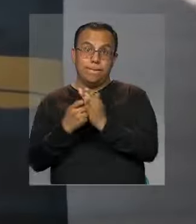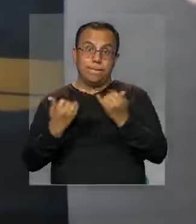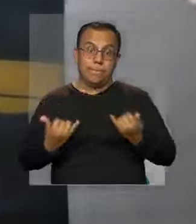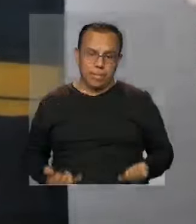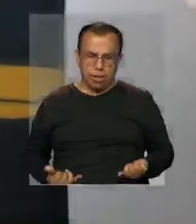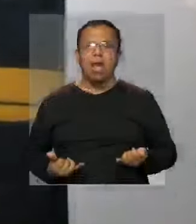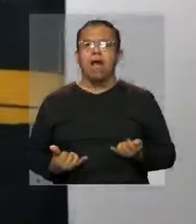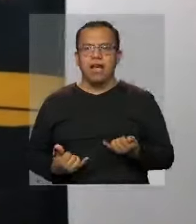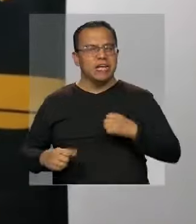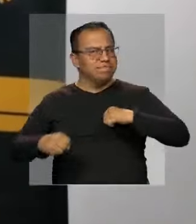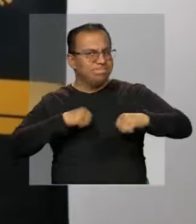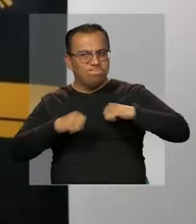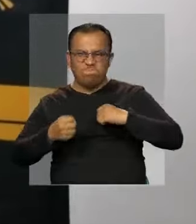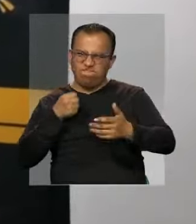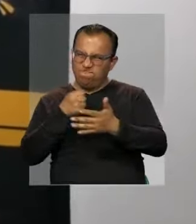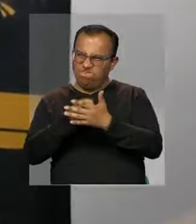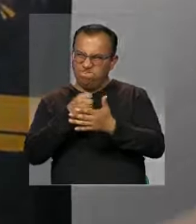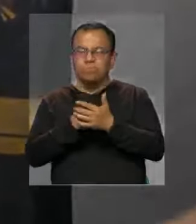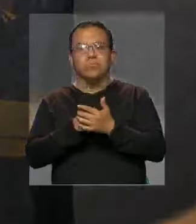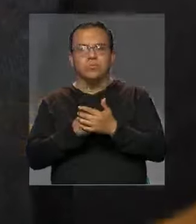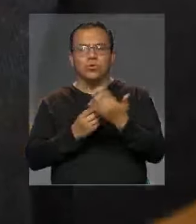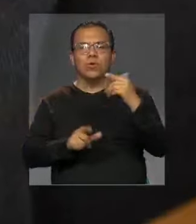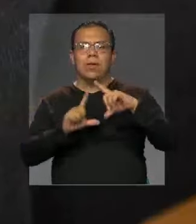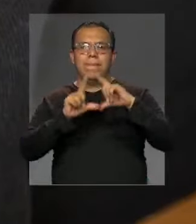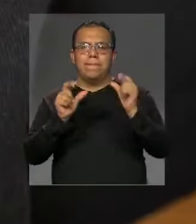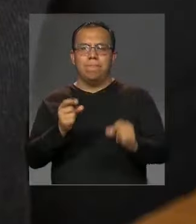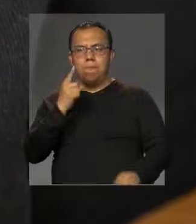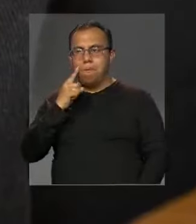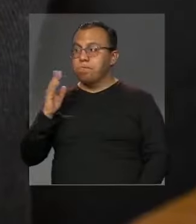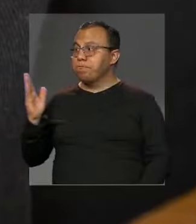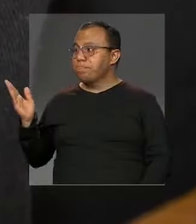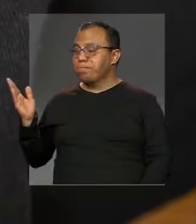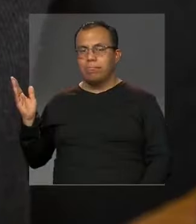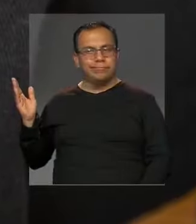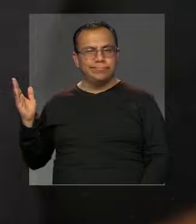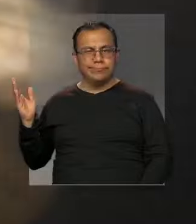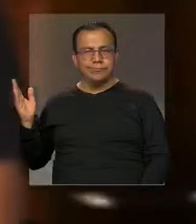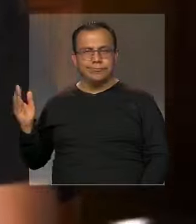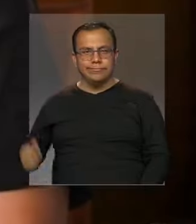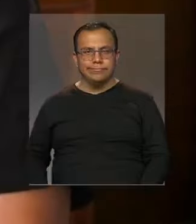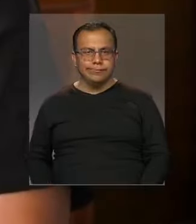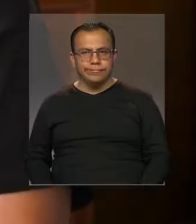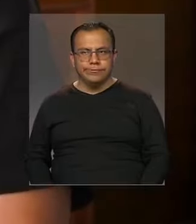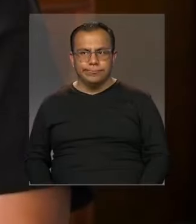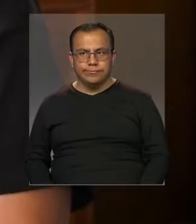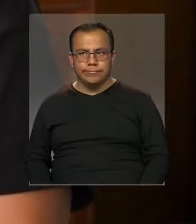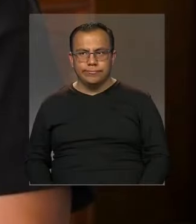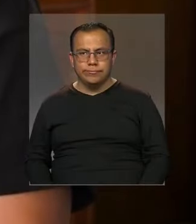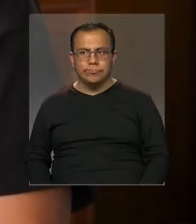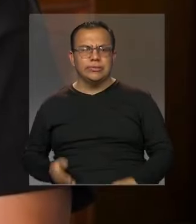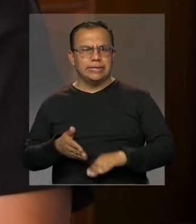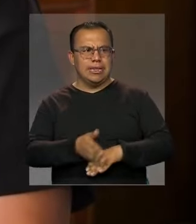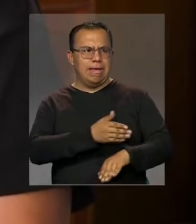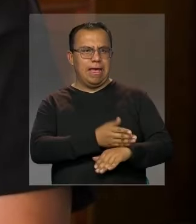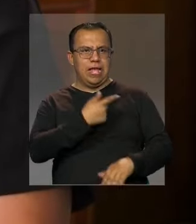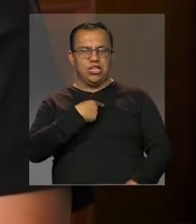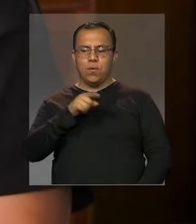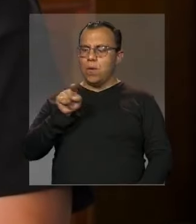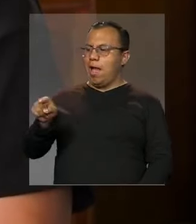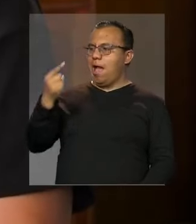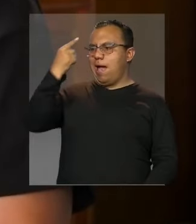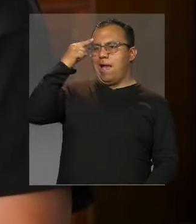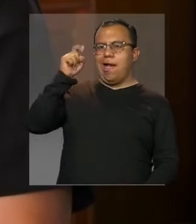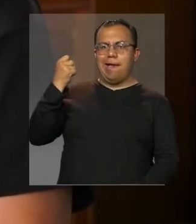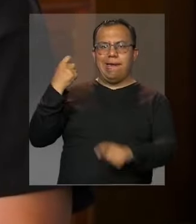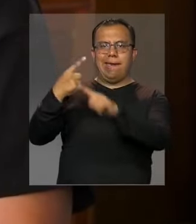su espíritu de resiliencia, creó su propio emprendimiento. Como ya queda uno como tildado, como con esa reseña de que